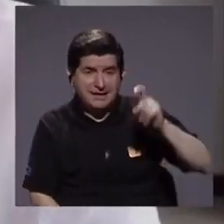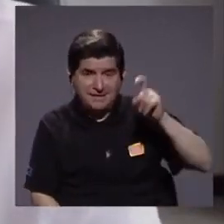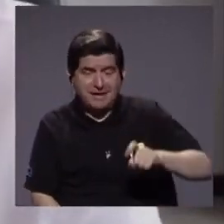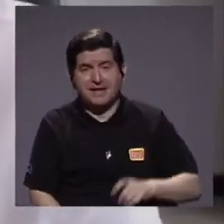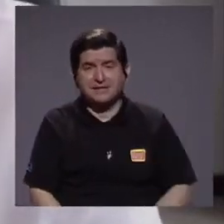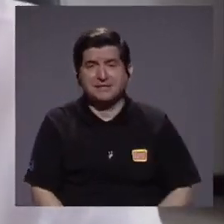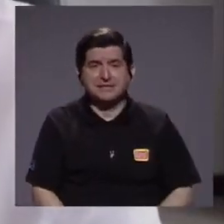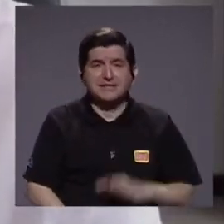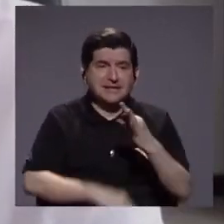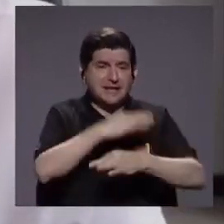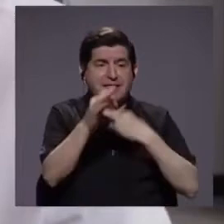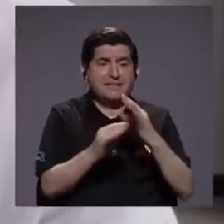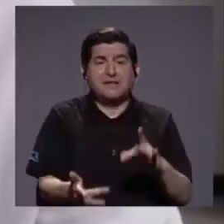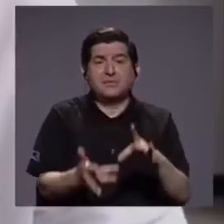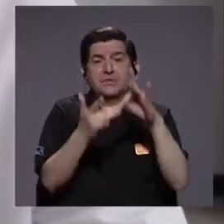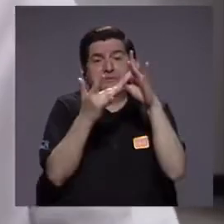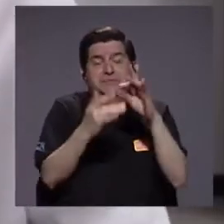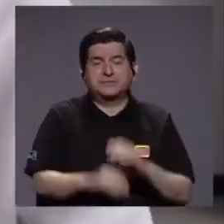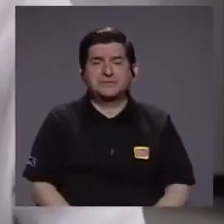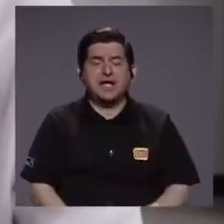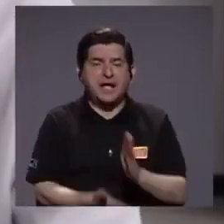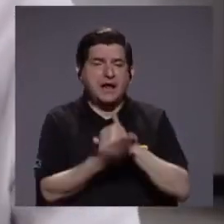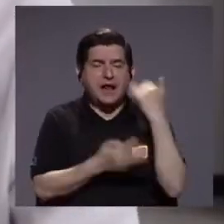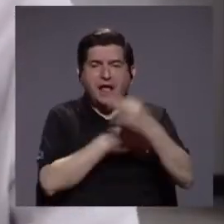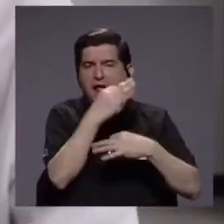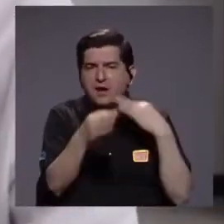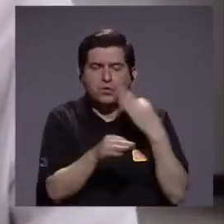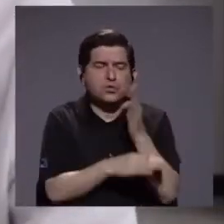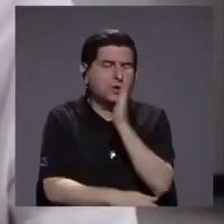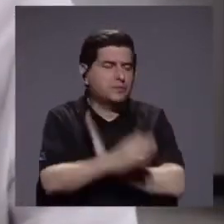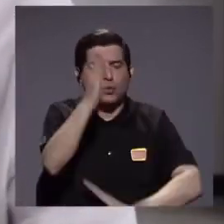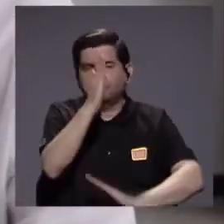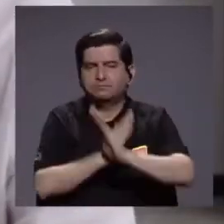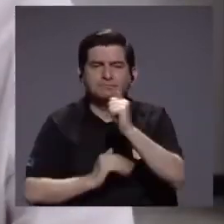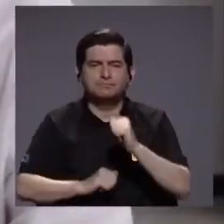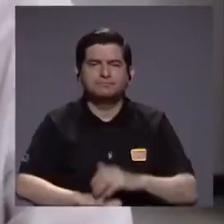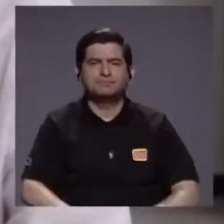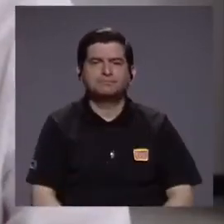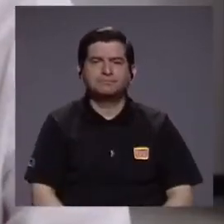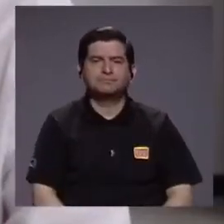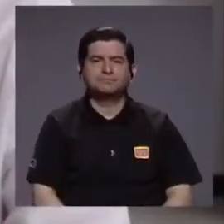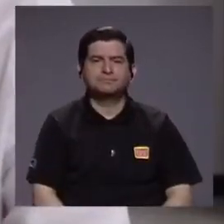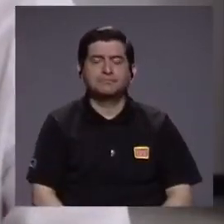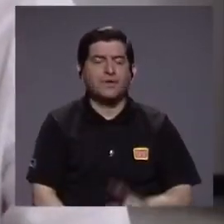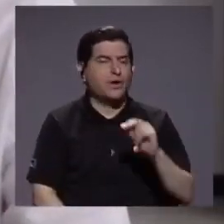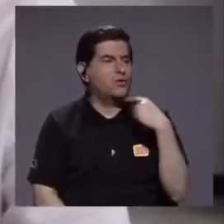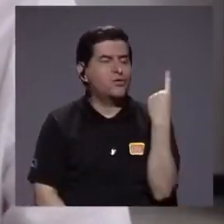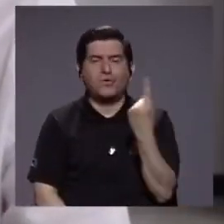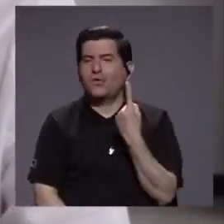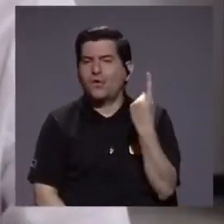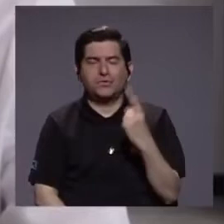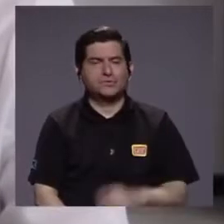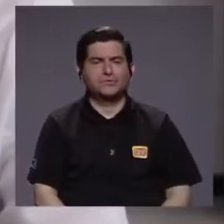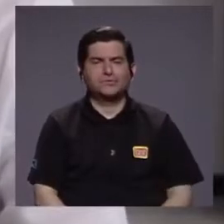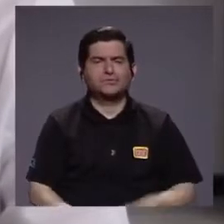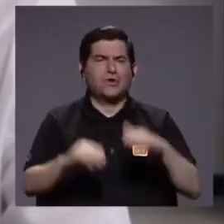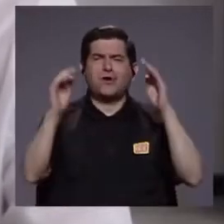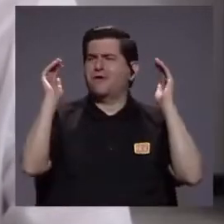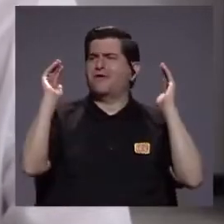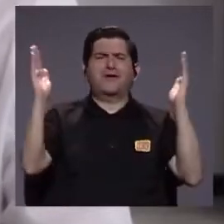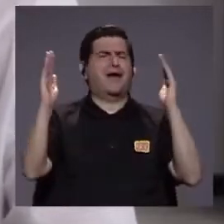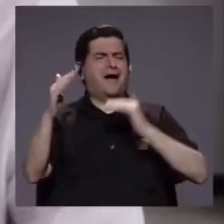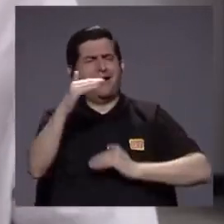necesidades especiales, que tienen algún tipo de discapacidad. Entonces, no basta con grandes edificios,